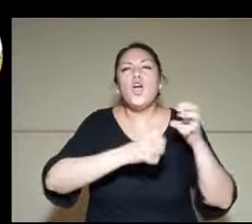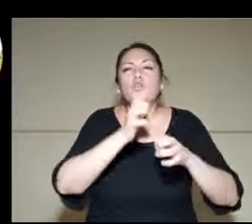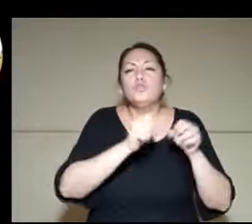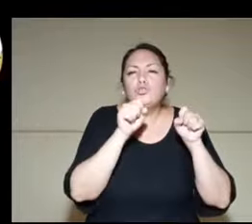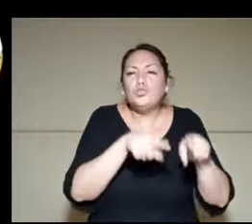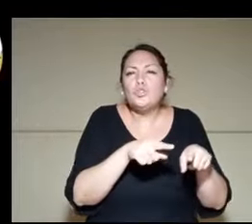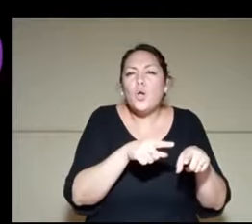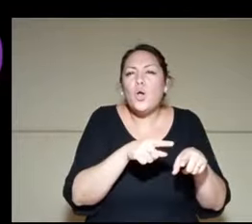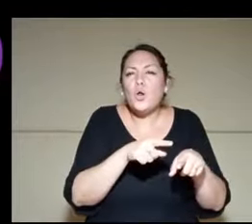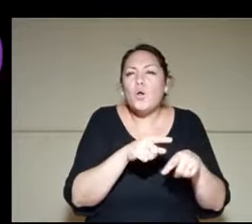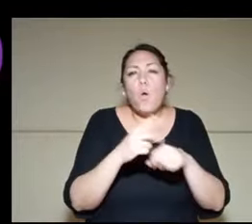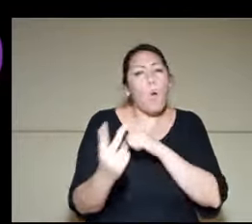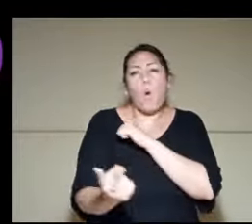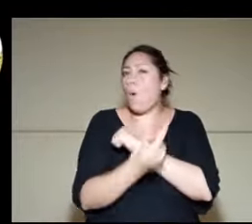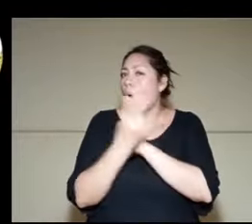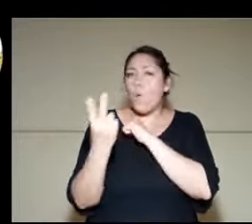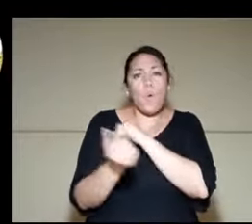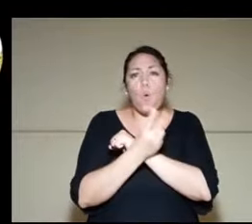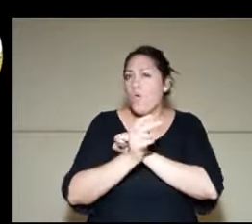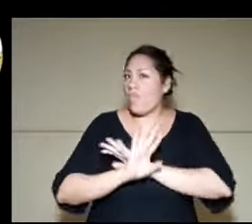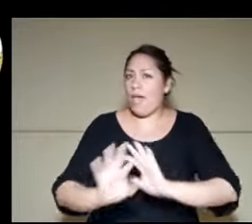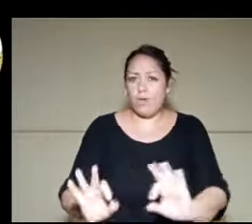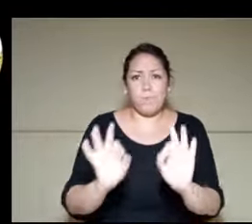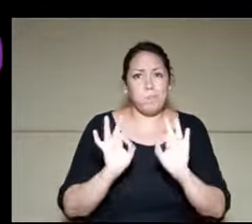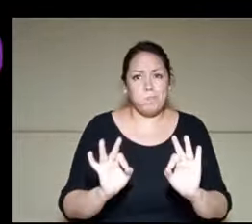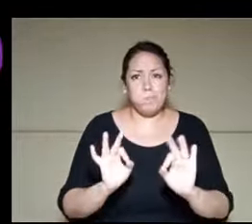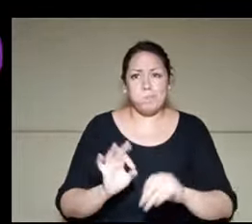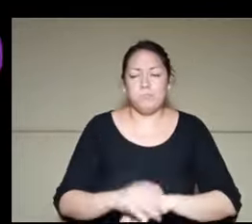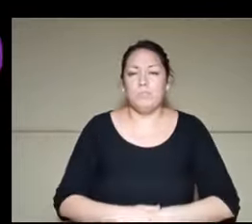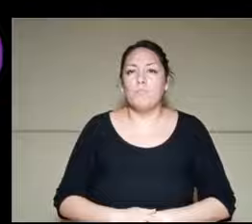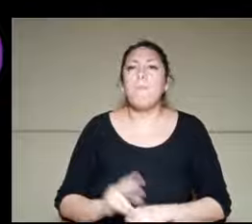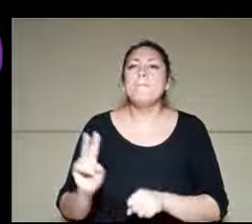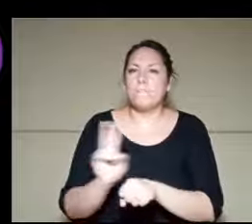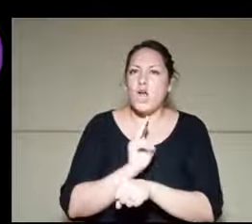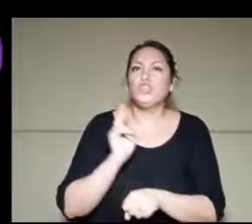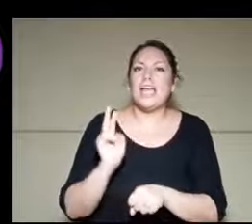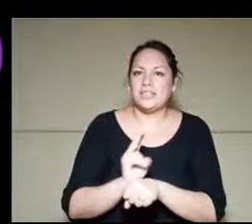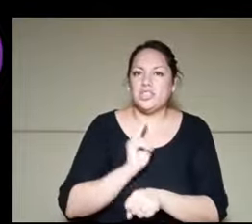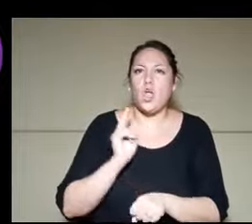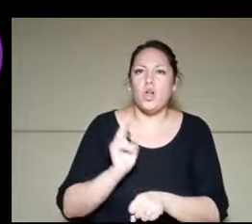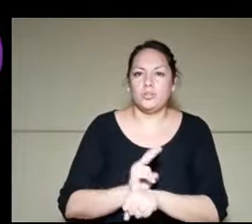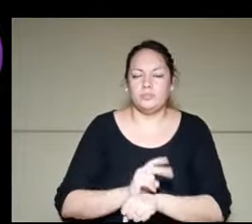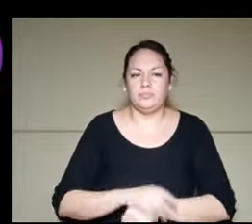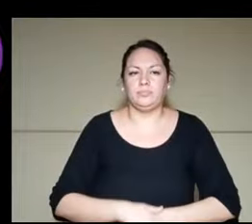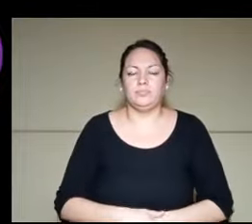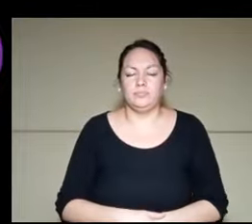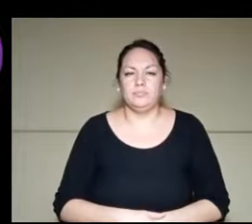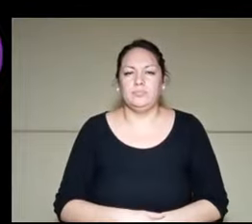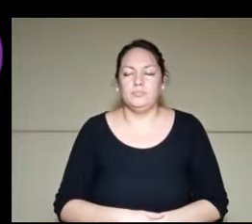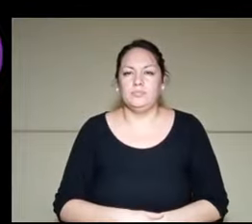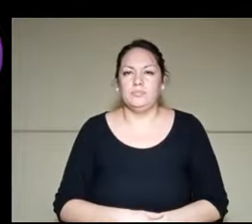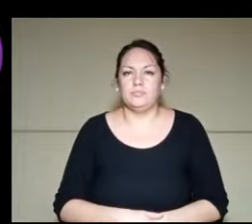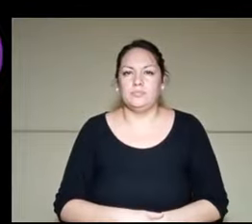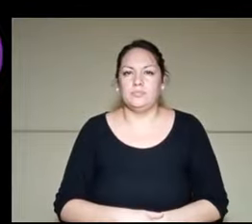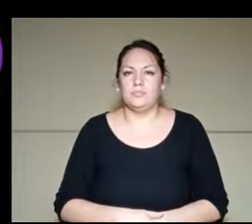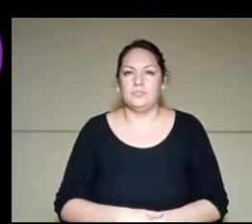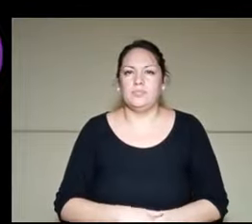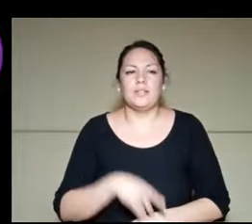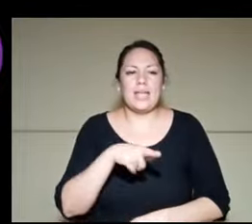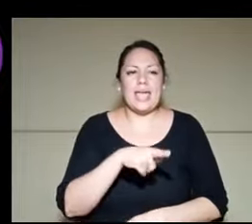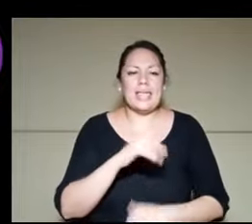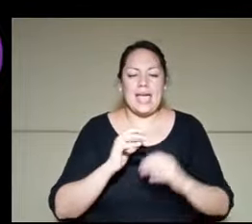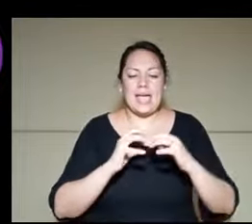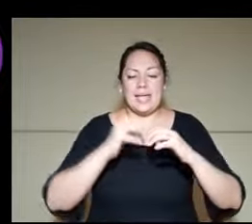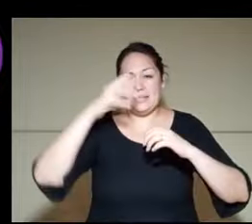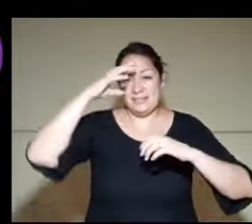meninges? Cuidado del Protección. encéfalo. Ajá, perfecto, gracias. Claro, es protección. La función de las meninges